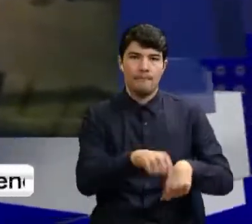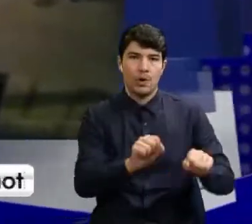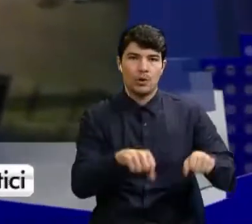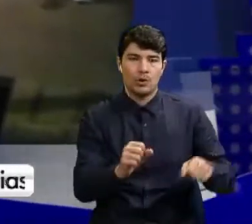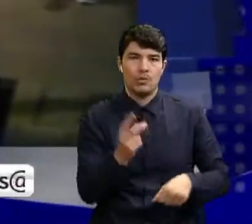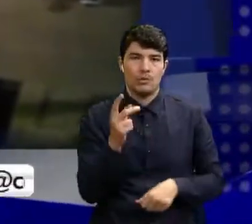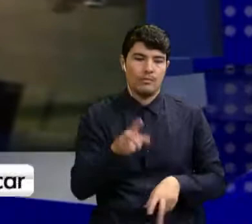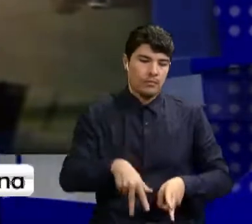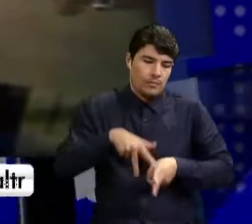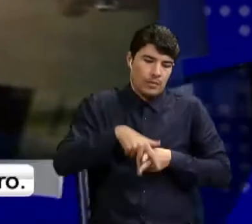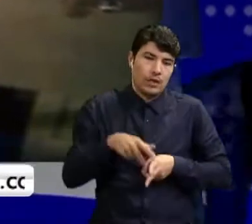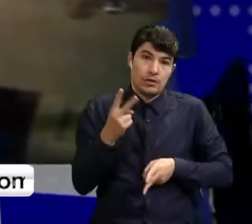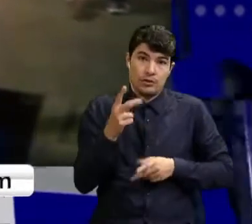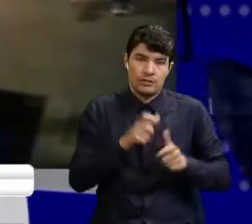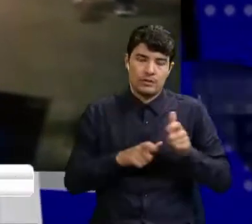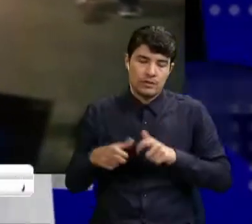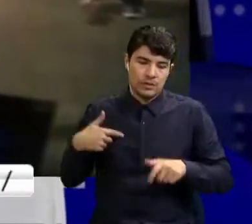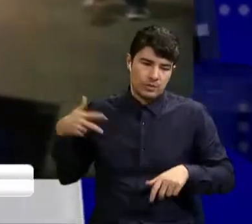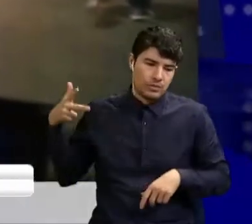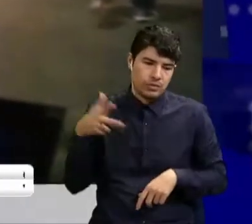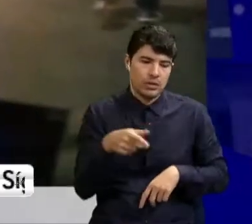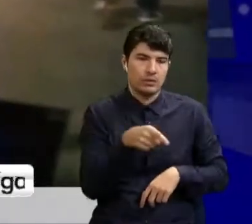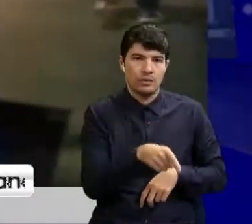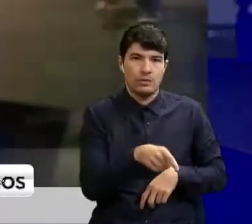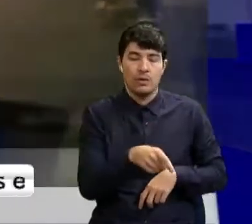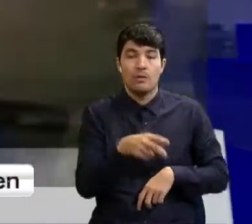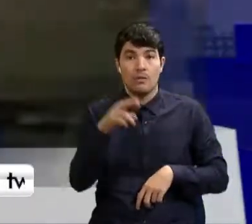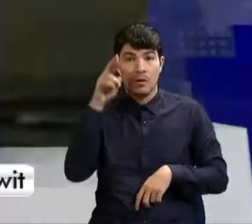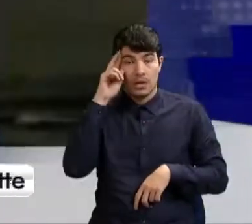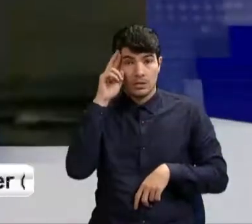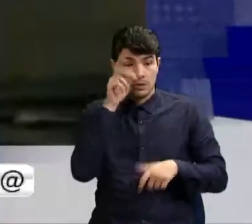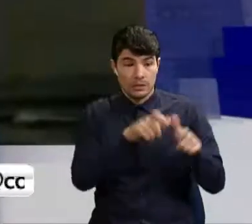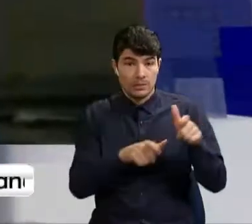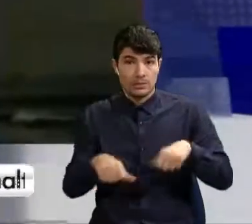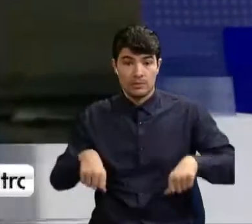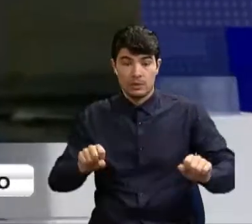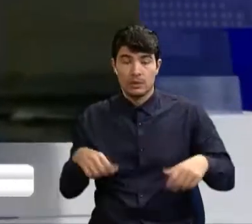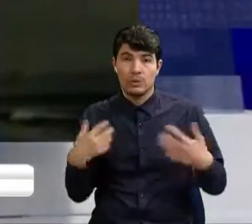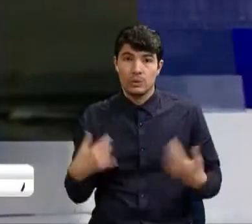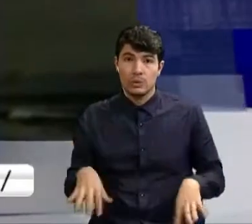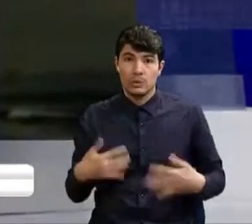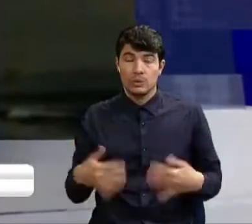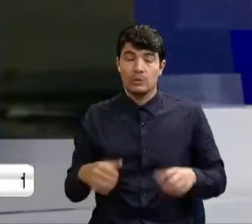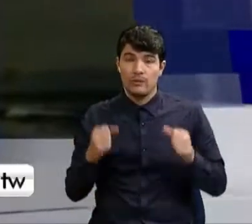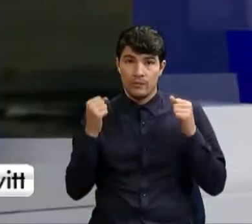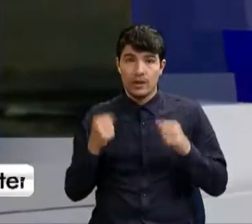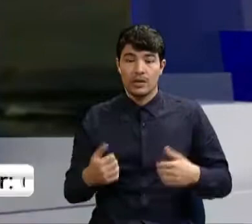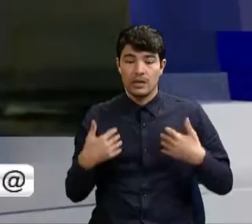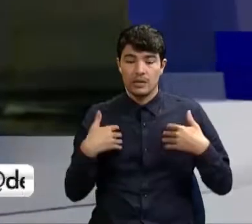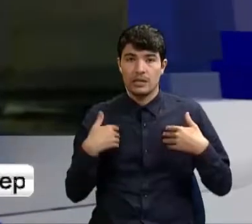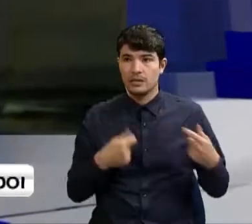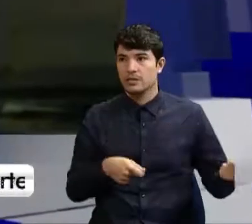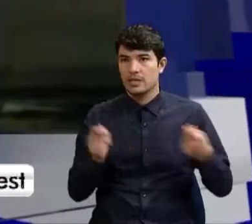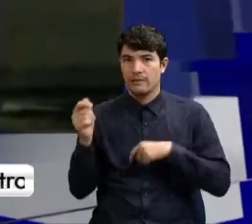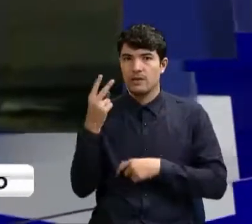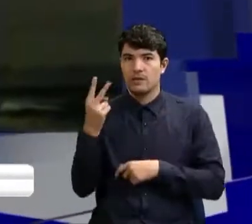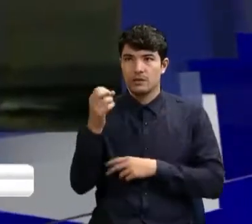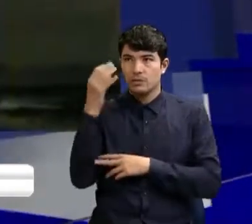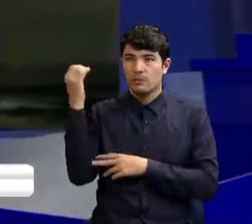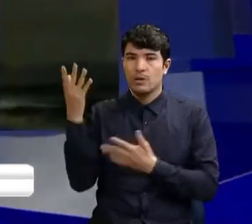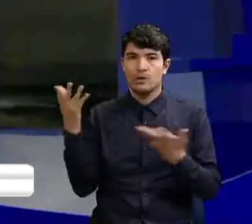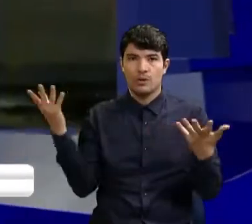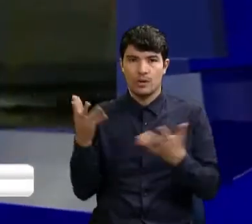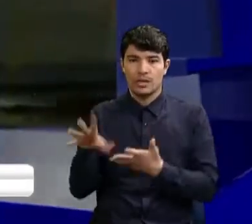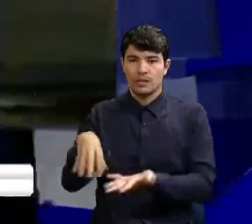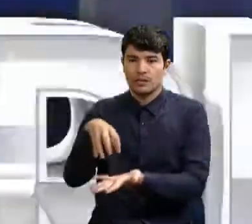un pasajero cruzando por la carrera los tripulantes de la moto sufren heridas de consideración y son trasladados por dos ambulancias hasta el